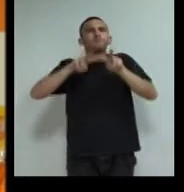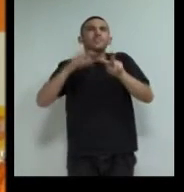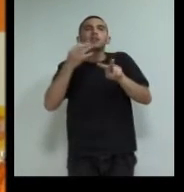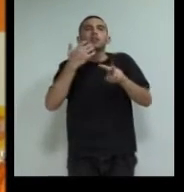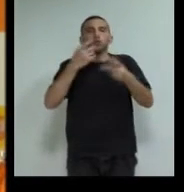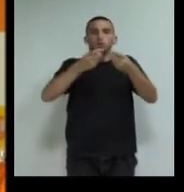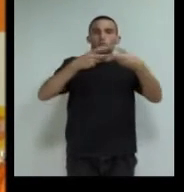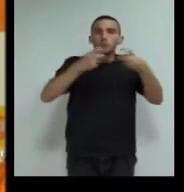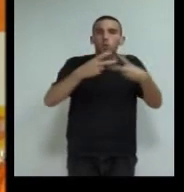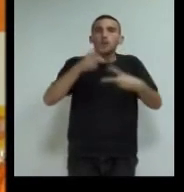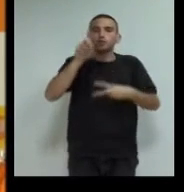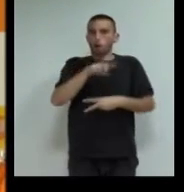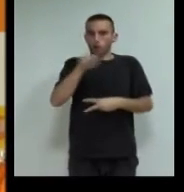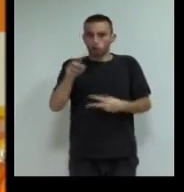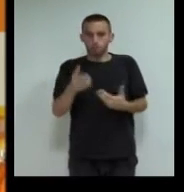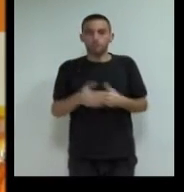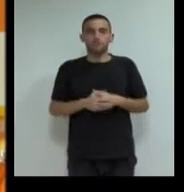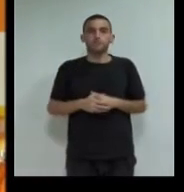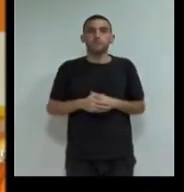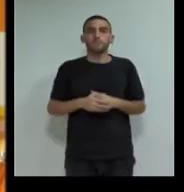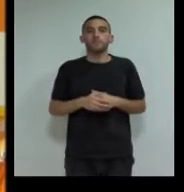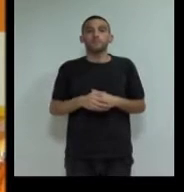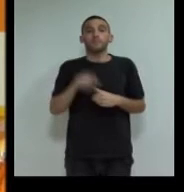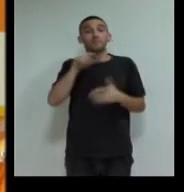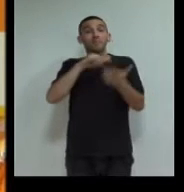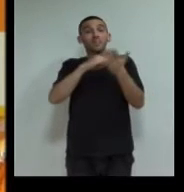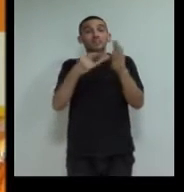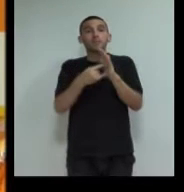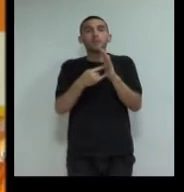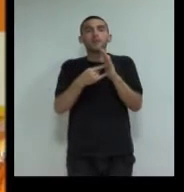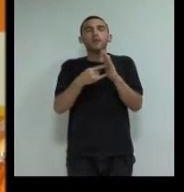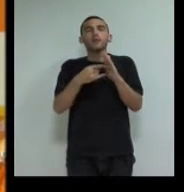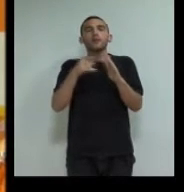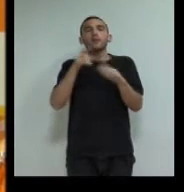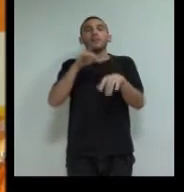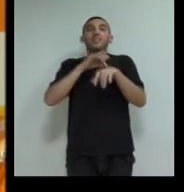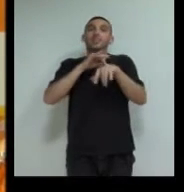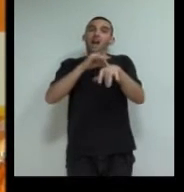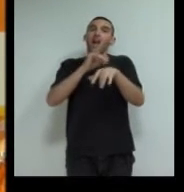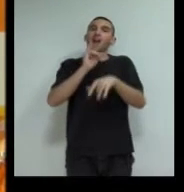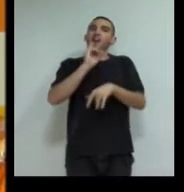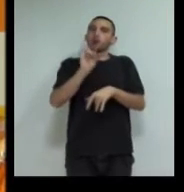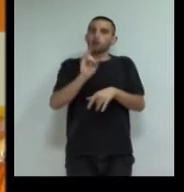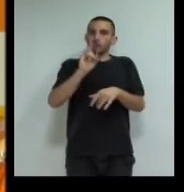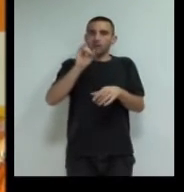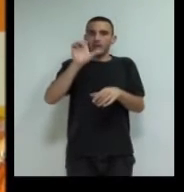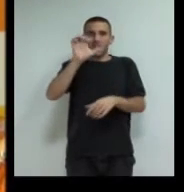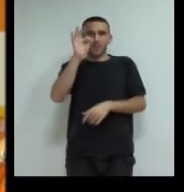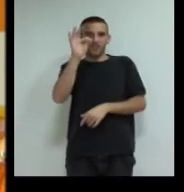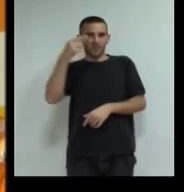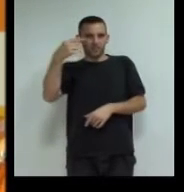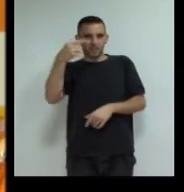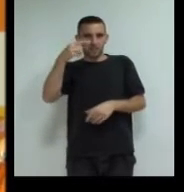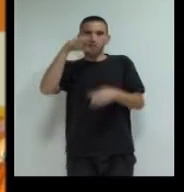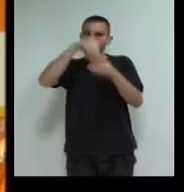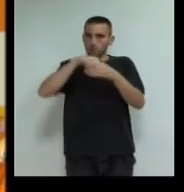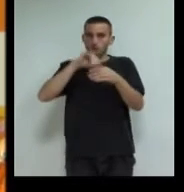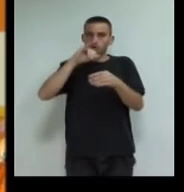o no. Es un sistema que está basado en la guía electrónica de programas, en la EPG, con lo cual